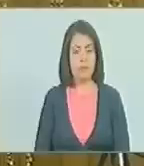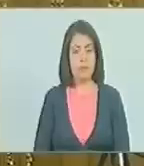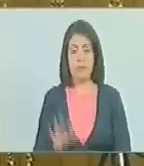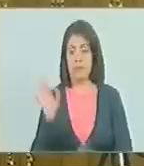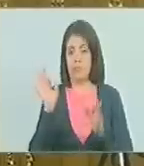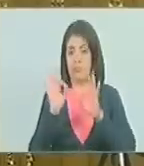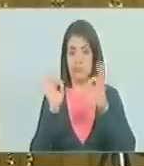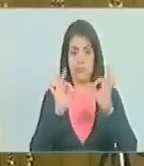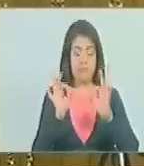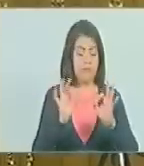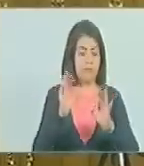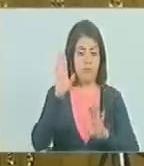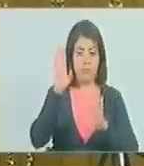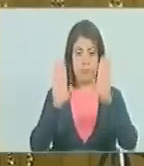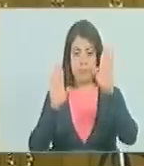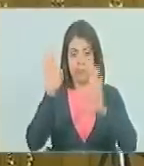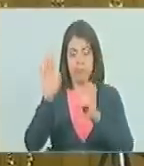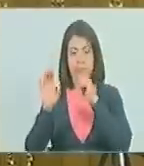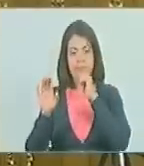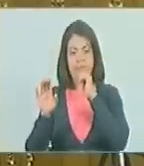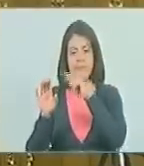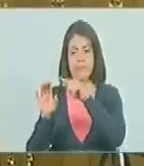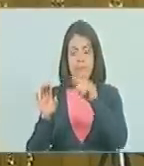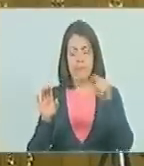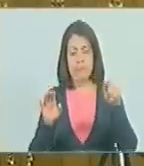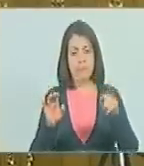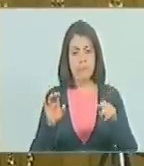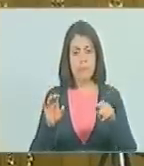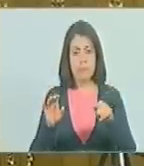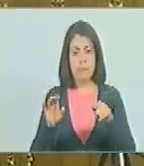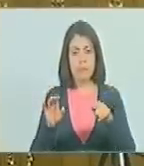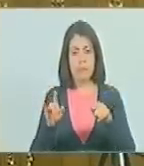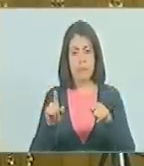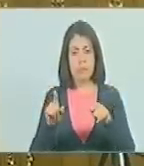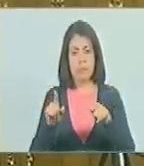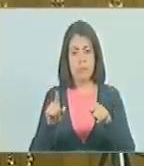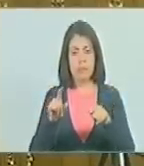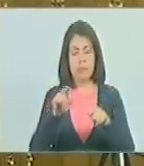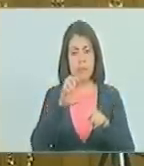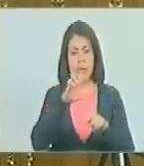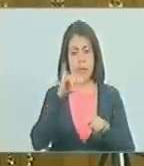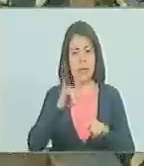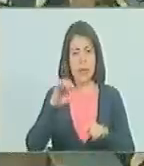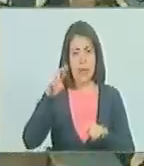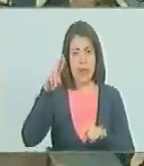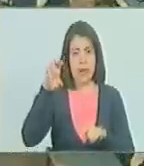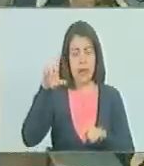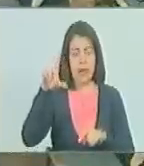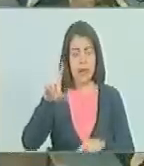Nadie más anotado en el derecho de palabra. Diputado Ezequiel, adelante.